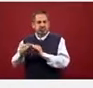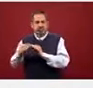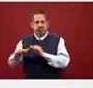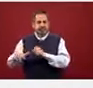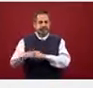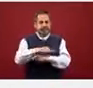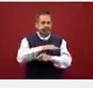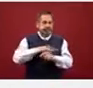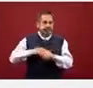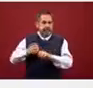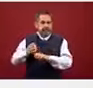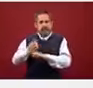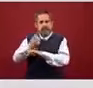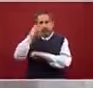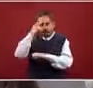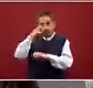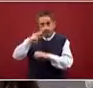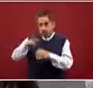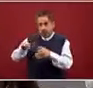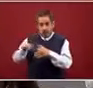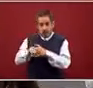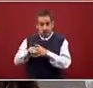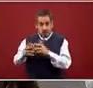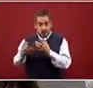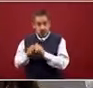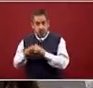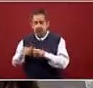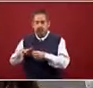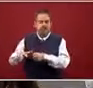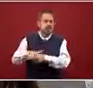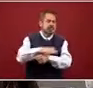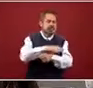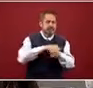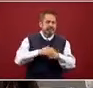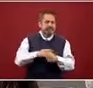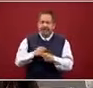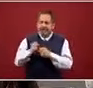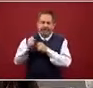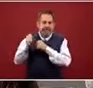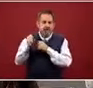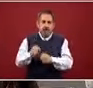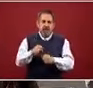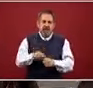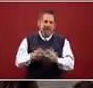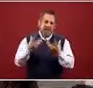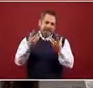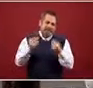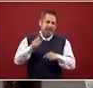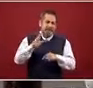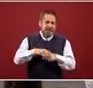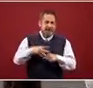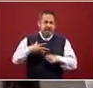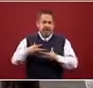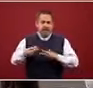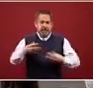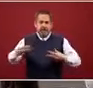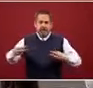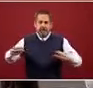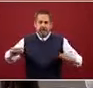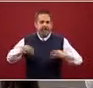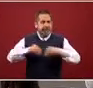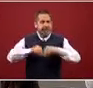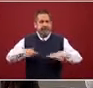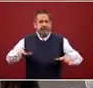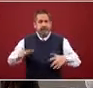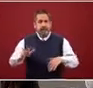que es territorio del Estado de México, indudablemente va a ser la zona de mayor transmisión. Esto sencillamente porque